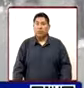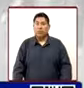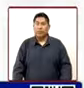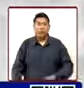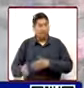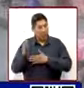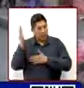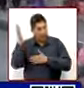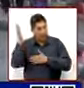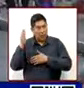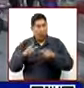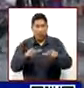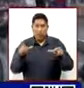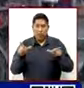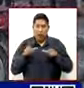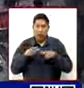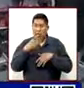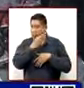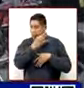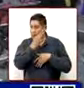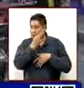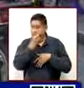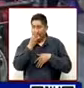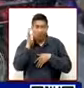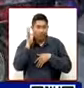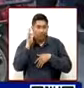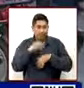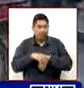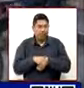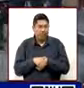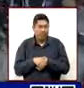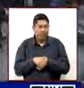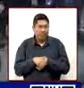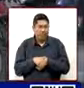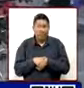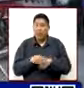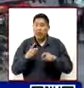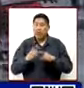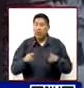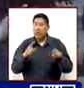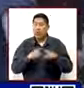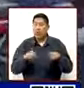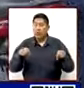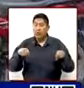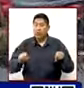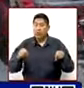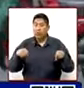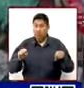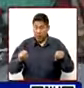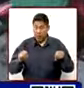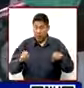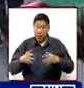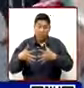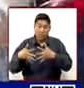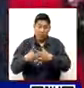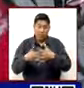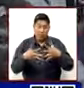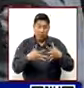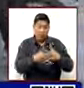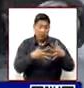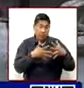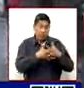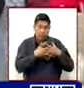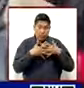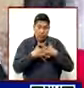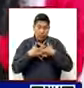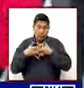En este lugar una huelga particular, hay que decir, porque estamos viendo varias motocicletas que flanquean los cuatro puntos donde está bloqueado.